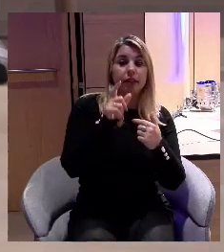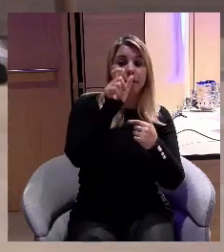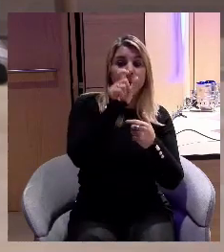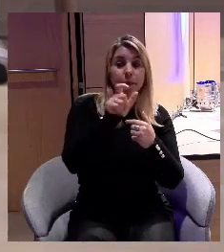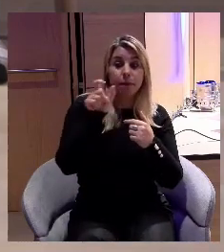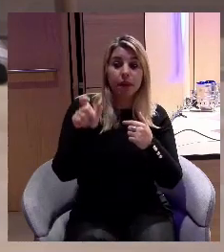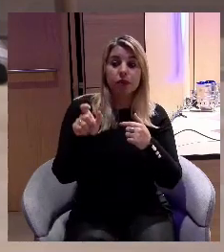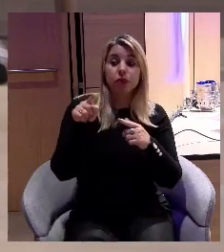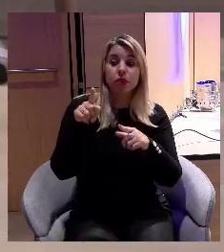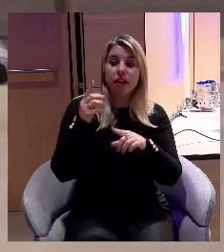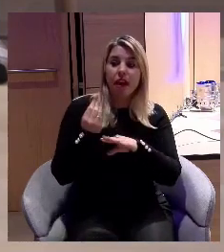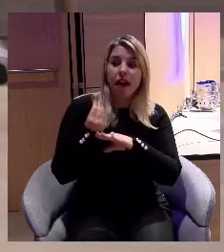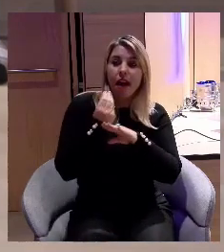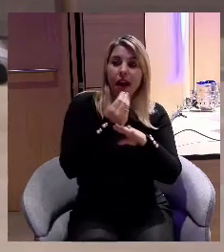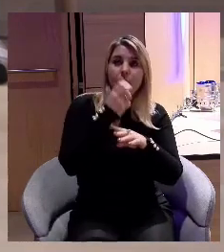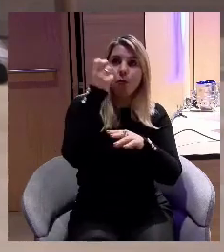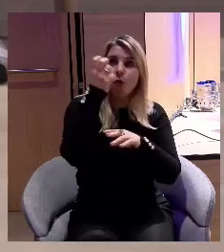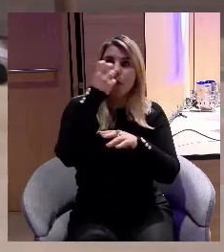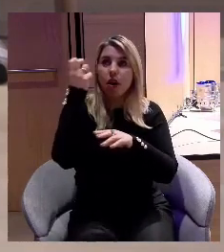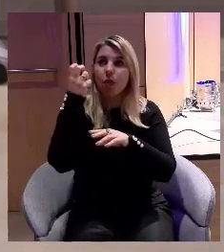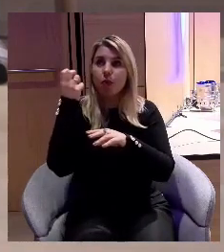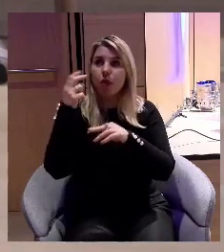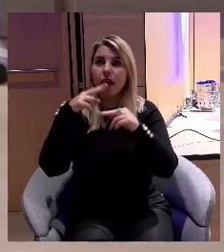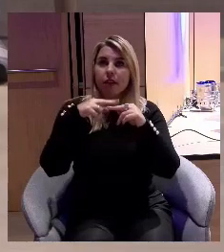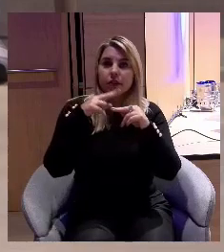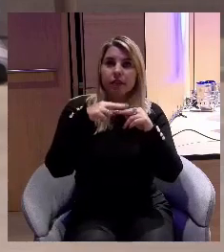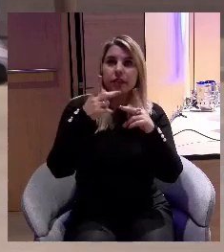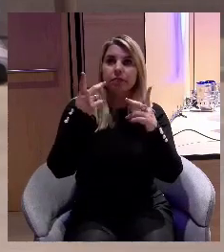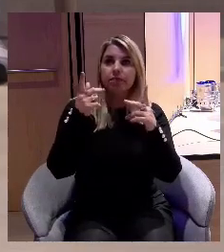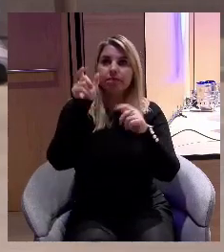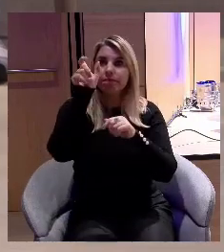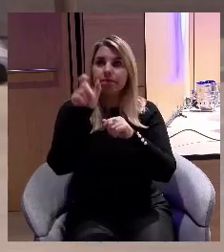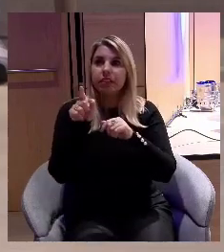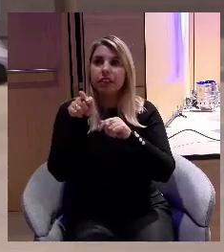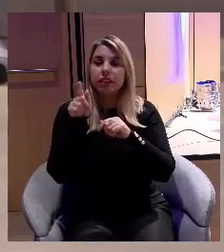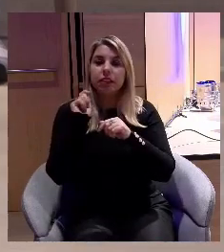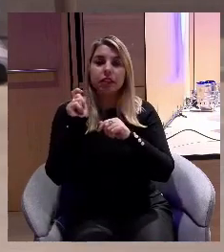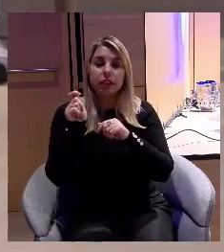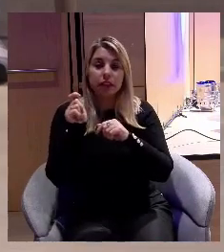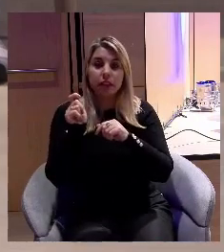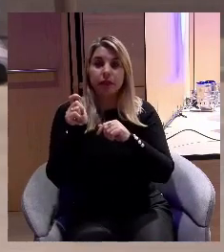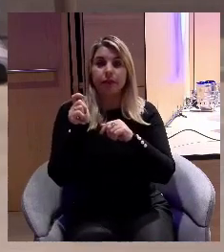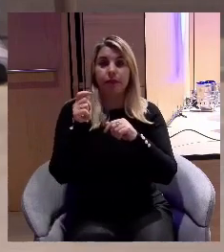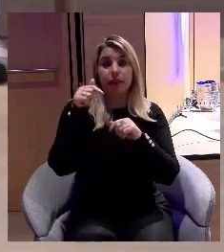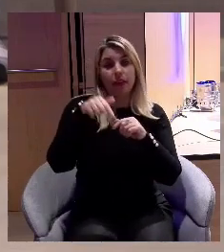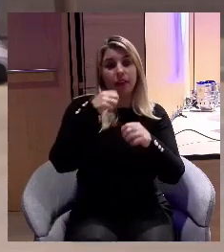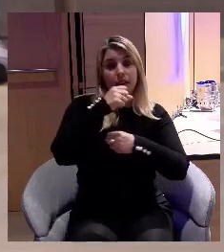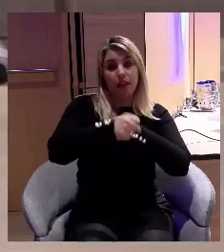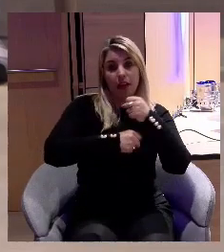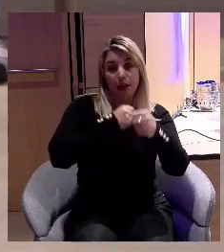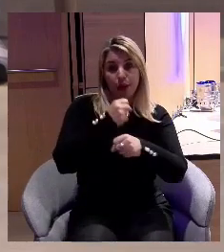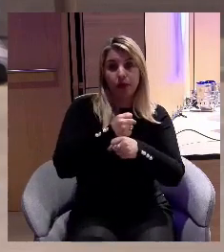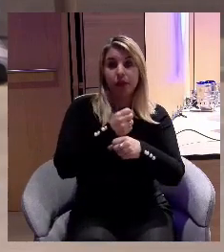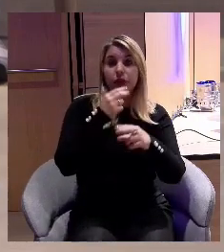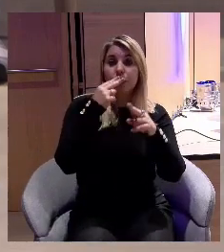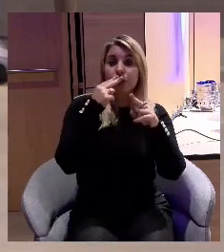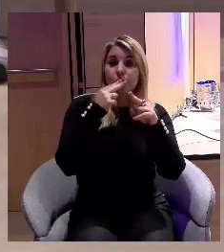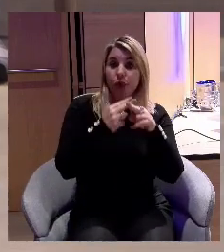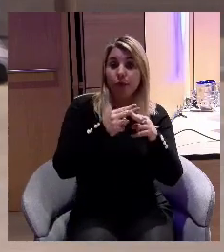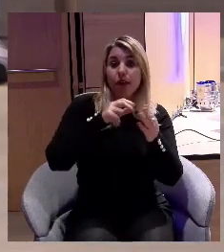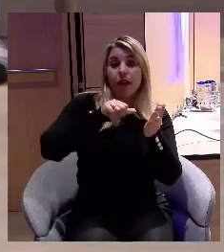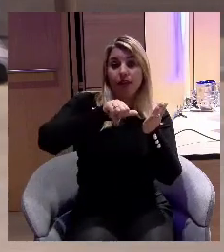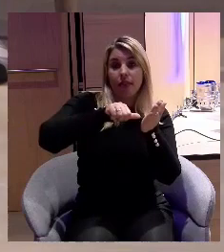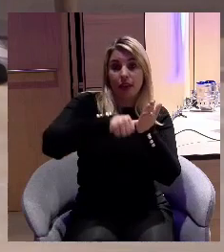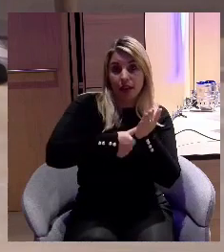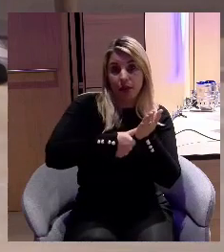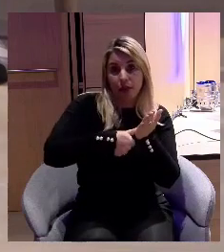son candidatos. Algo tan básico, ¿no? Y este año lo mismo era, bueno, por lo menos obtengamos los nombres con DNI.